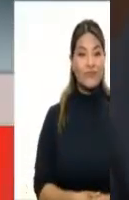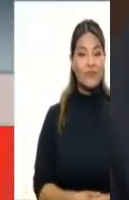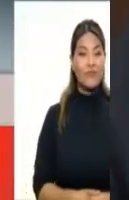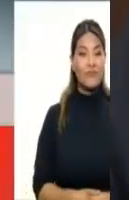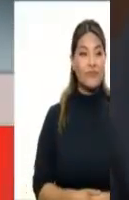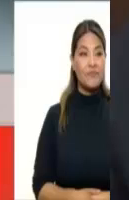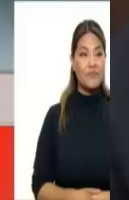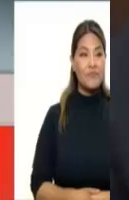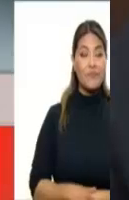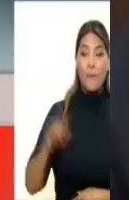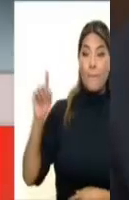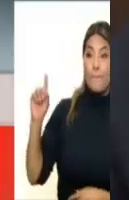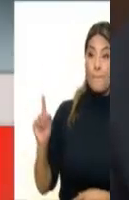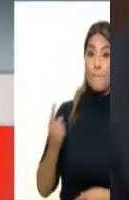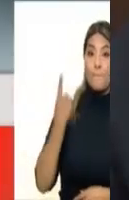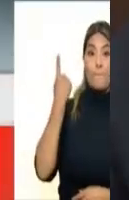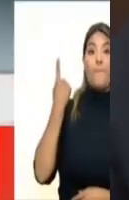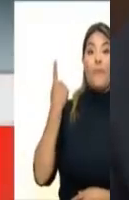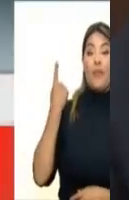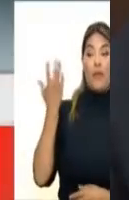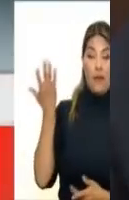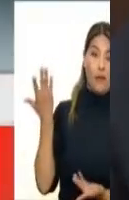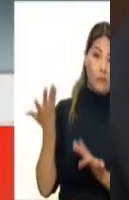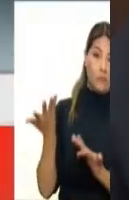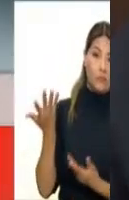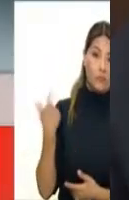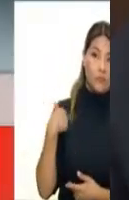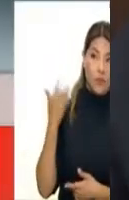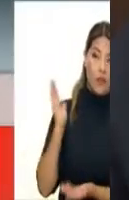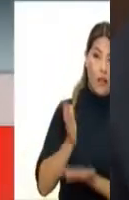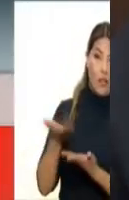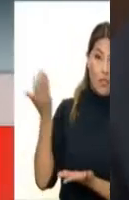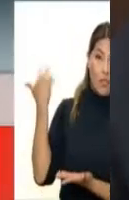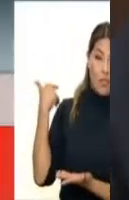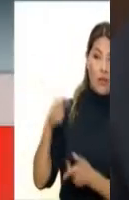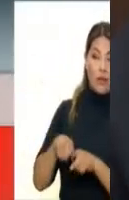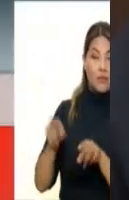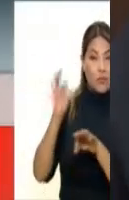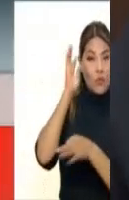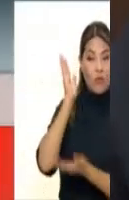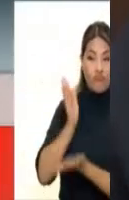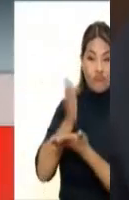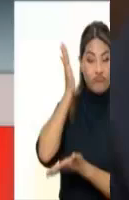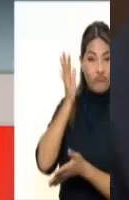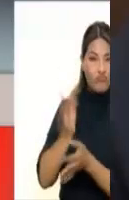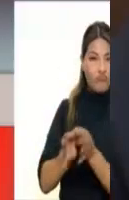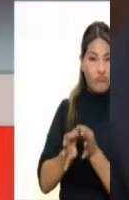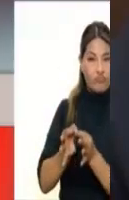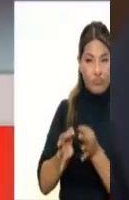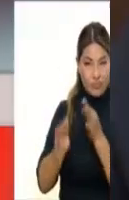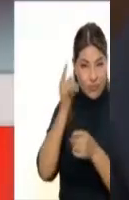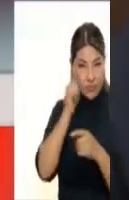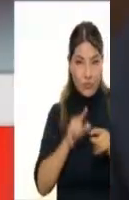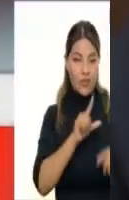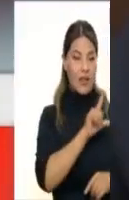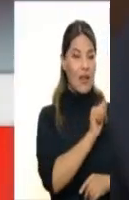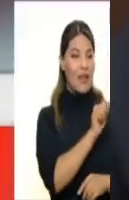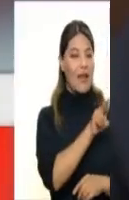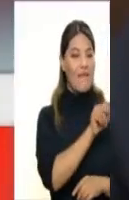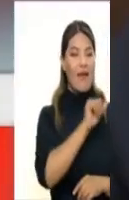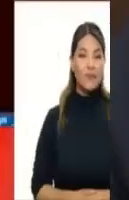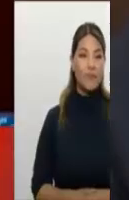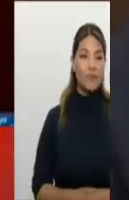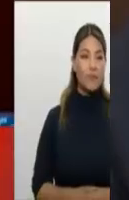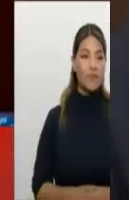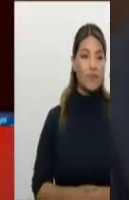3 de la carretera Interoceánica del Sur, tras aceptar un soborno de 35 millones de